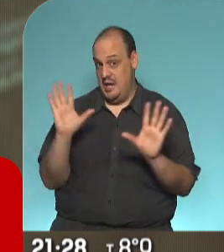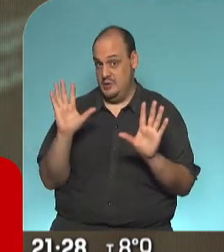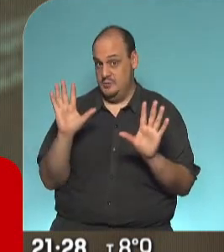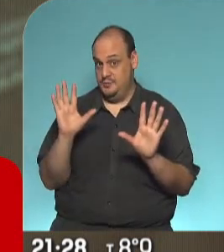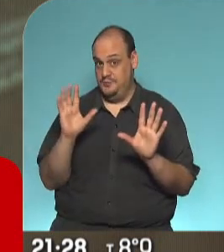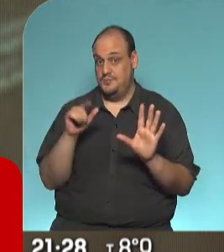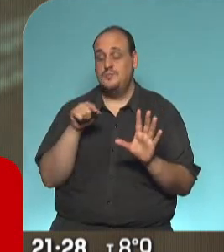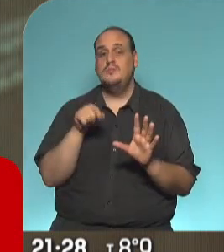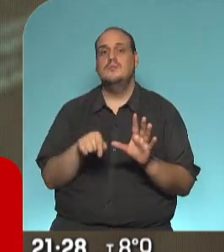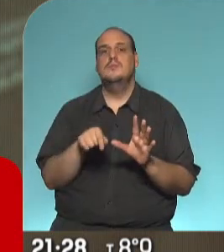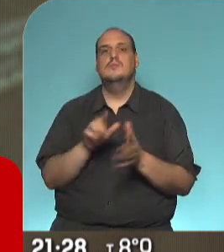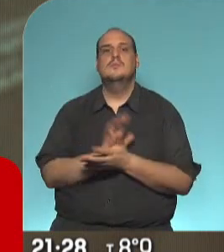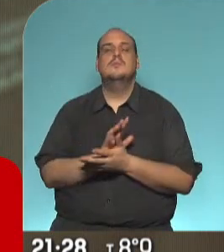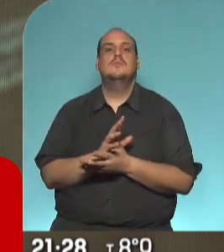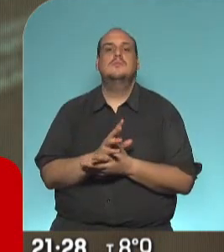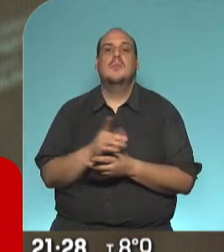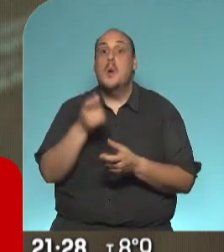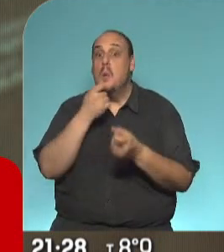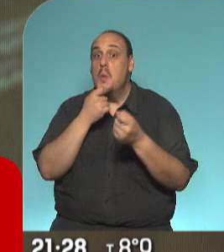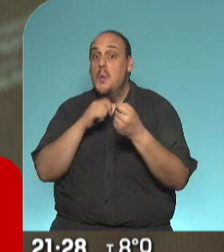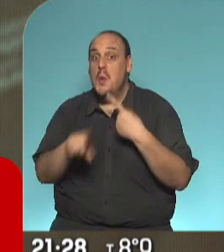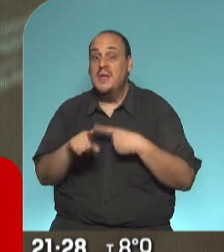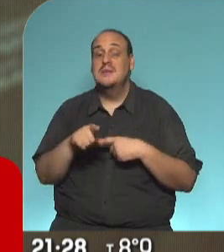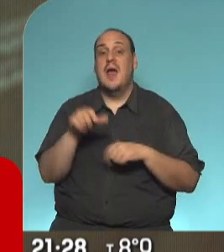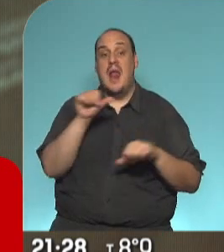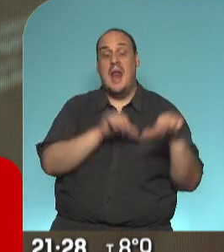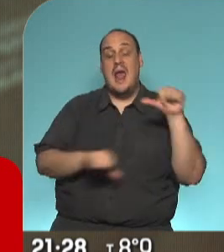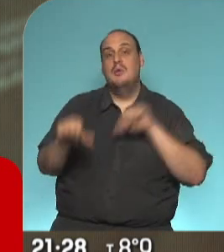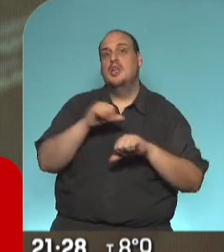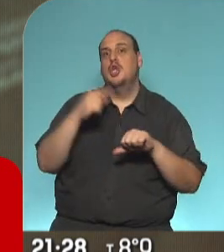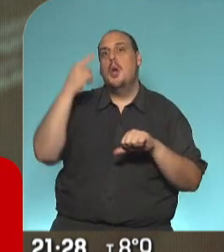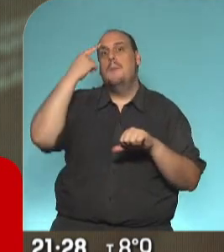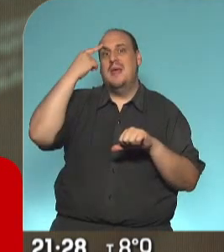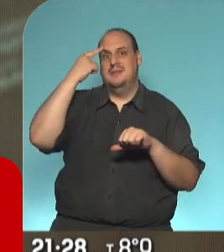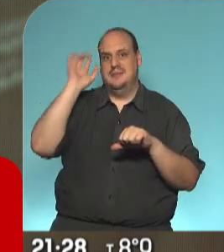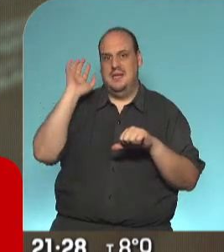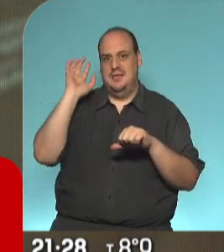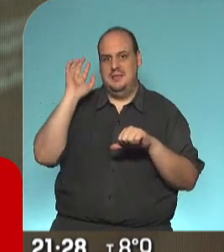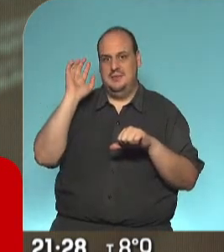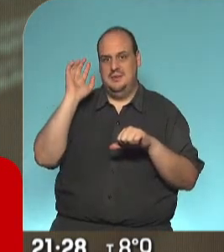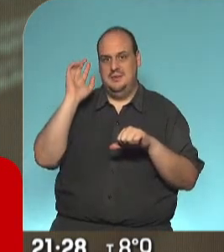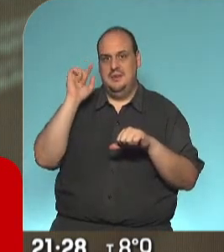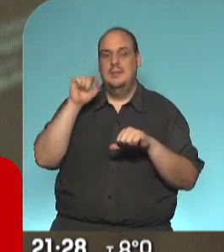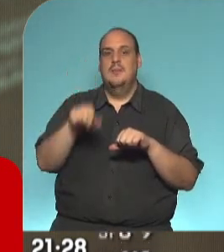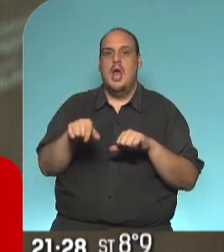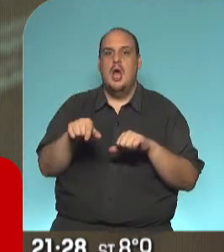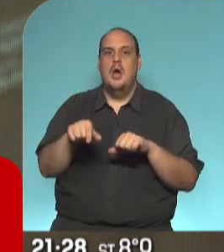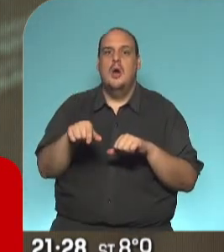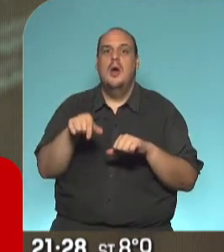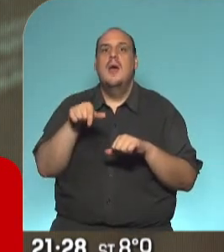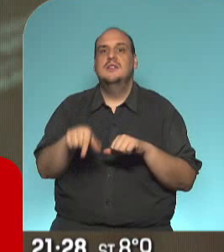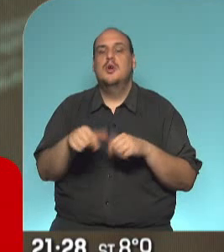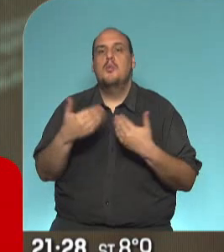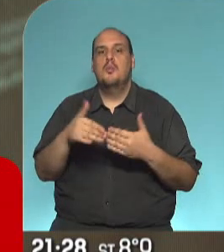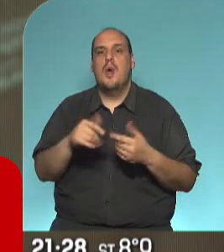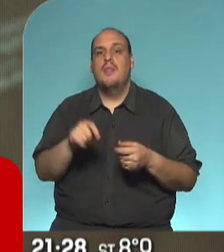hablando de los costos de venta que los laboratorios estiman. Lo que no quiere decir necesariamente que esos costos se